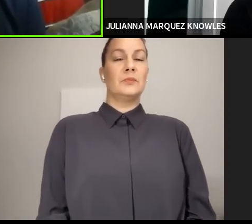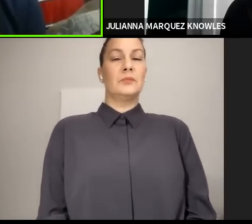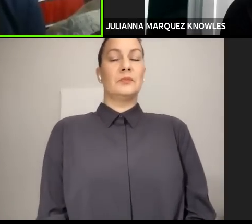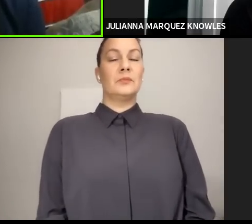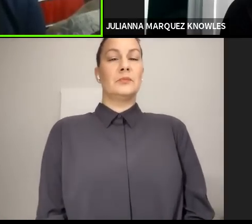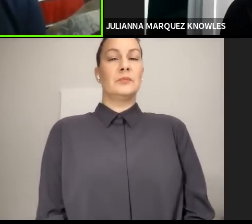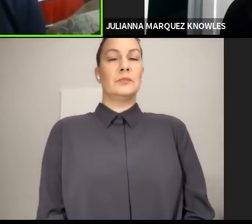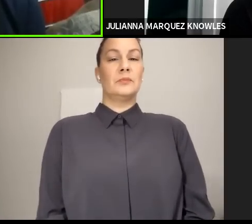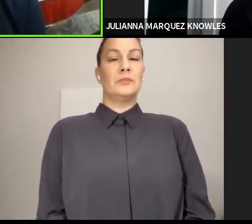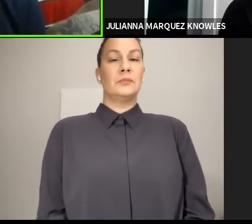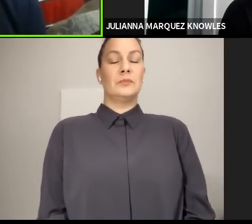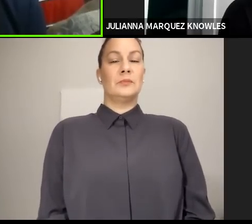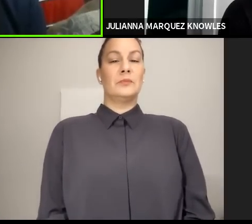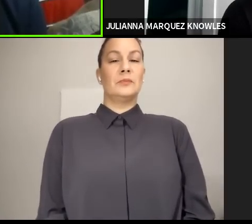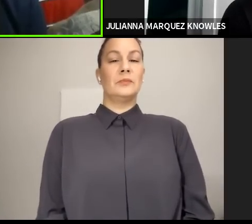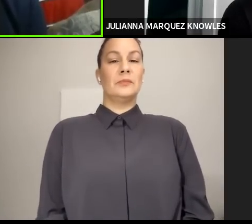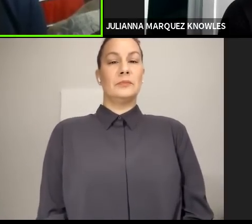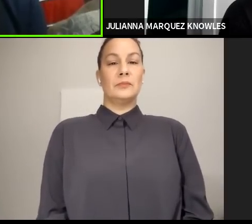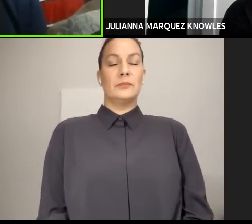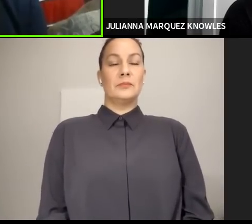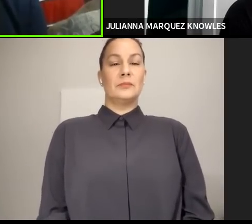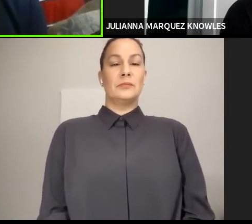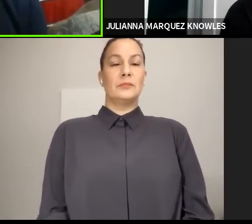personas low class communities.